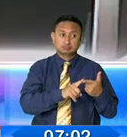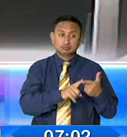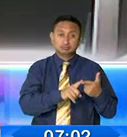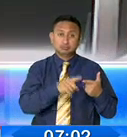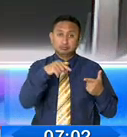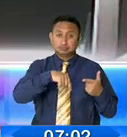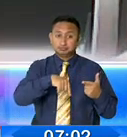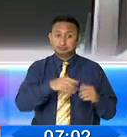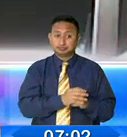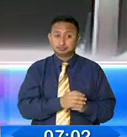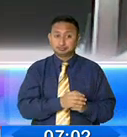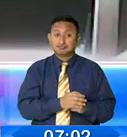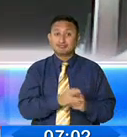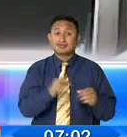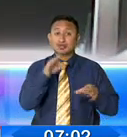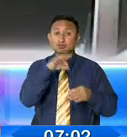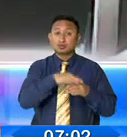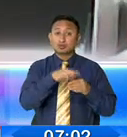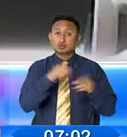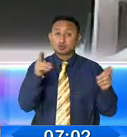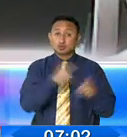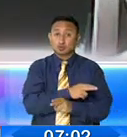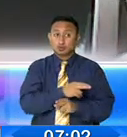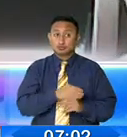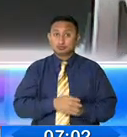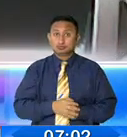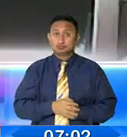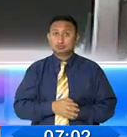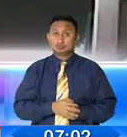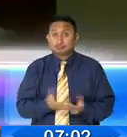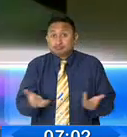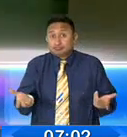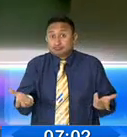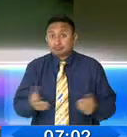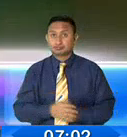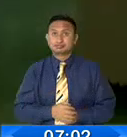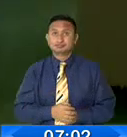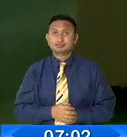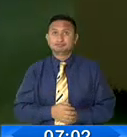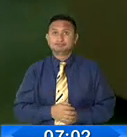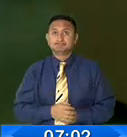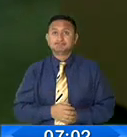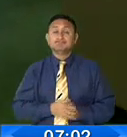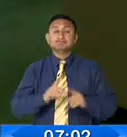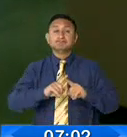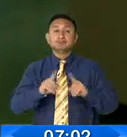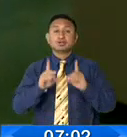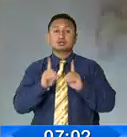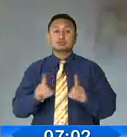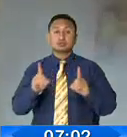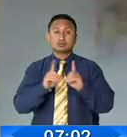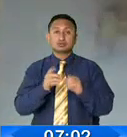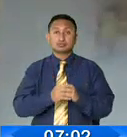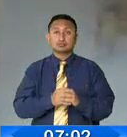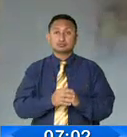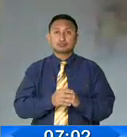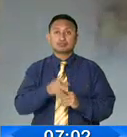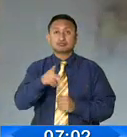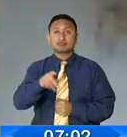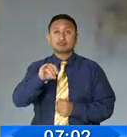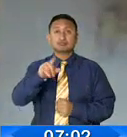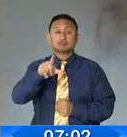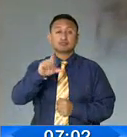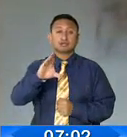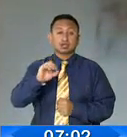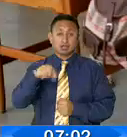tendencia esa del nulo, ¿no? Votos de Yacu Pérez. Sin embargo, según indica el sociólogo Patricio Pilca, este